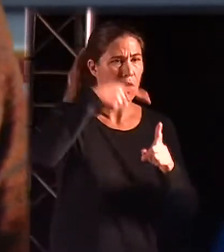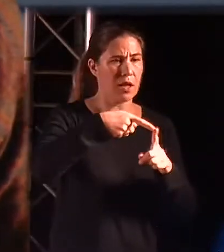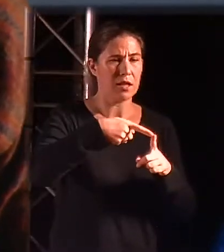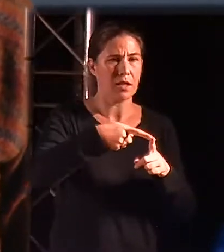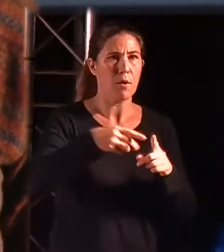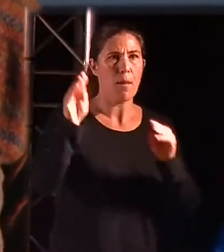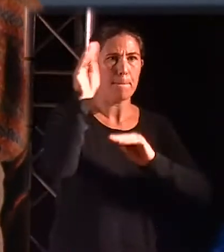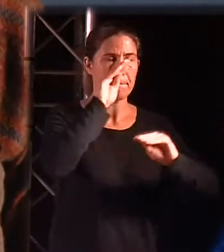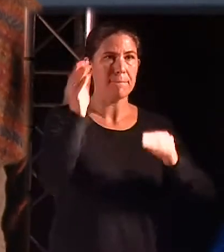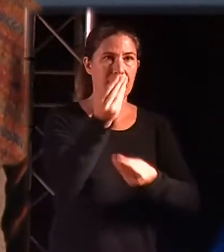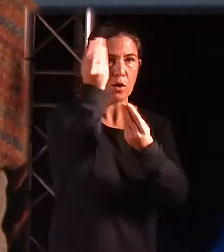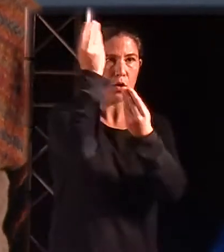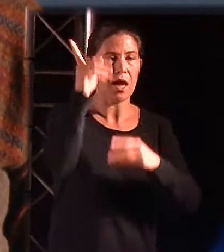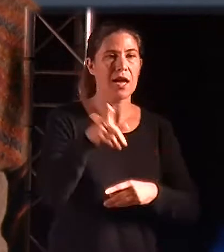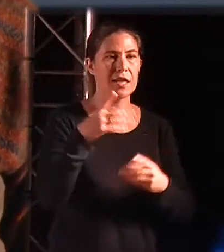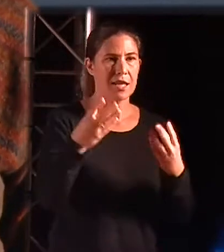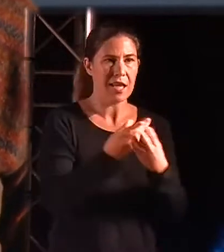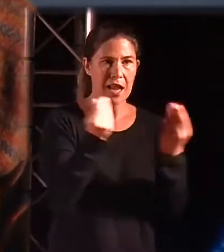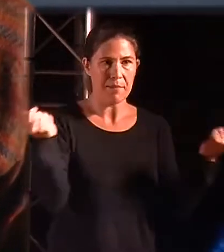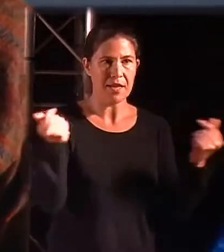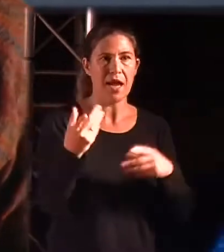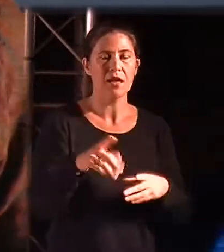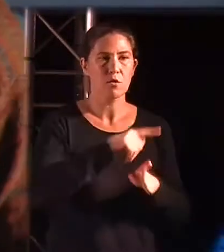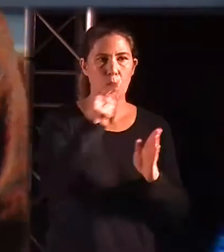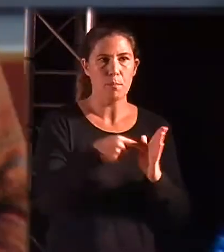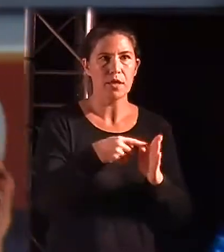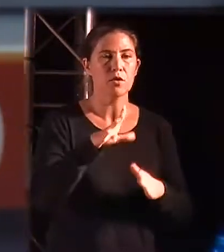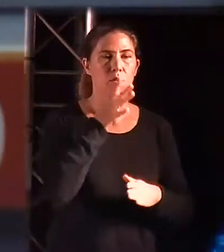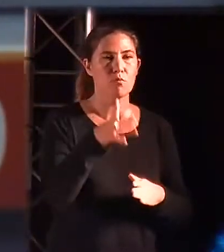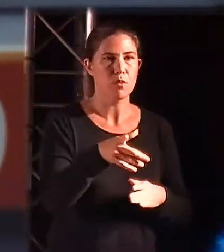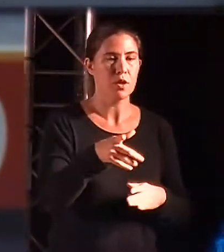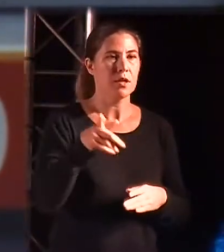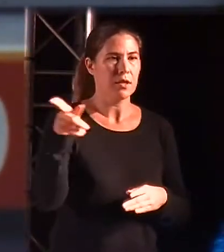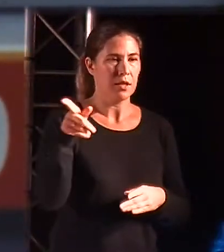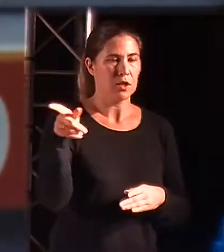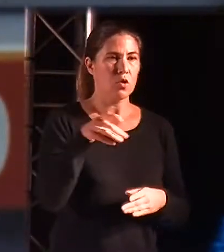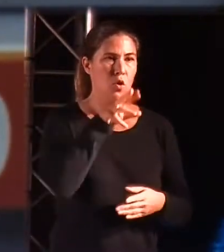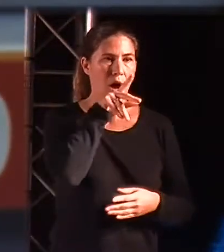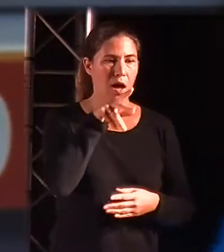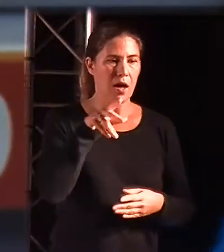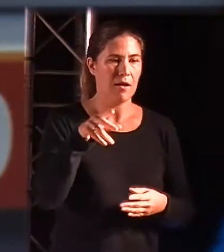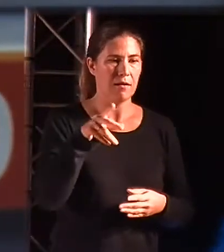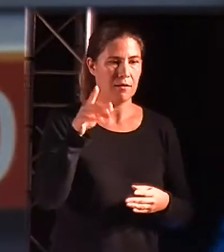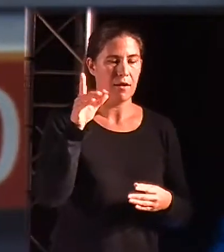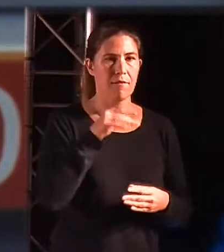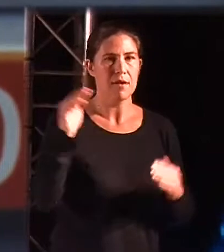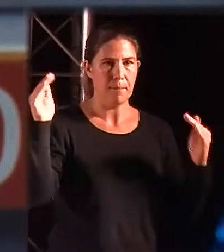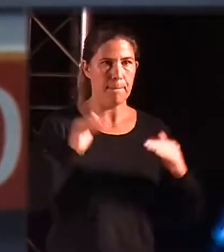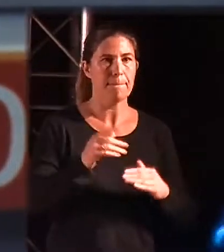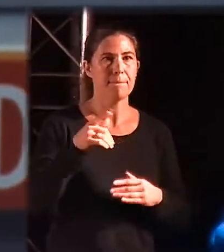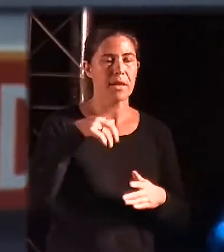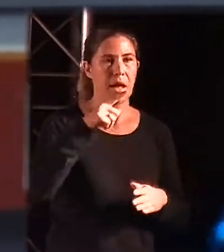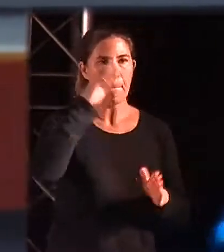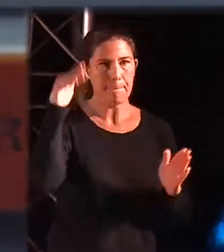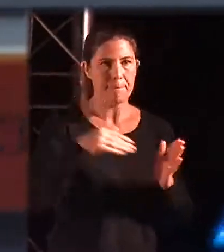mejorarlo, y si no eliminarlo completamente porque es imposible, sí disminuirlo. Y de eso es lo que voy a hablar hoy. Si no son las mil formas de